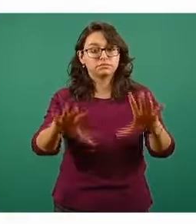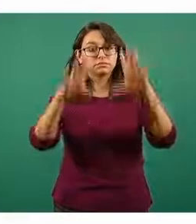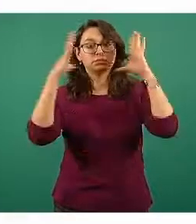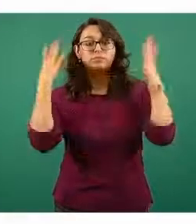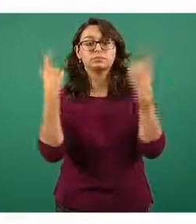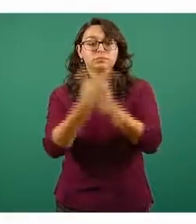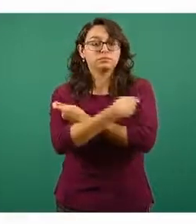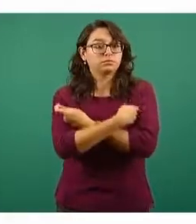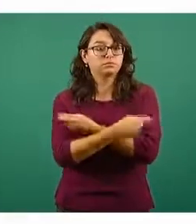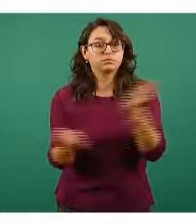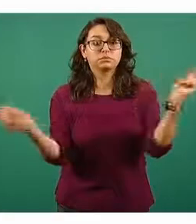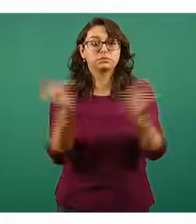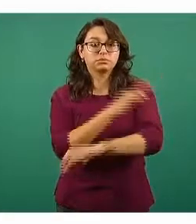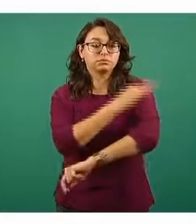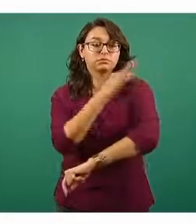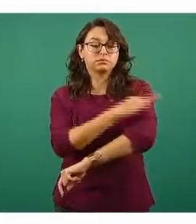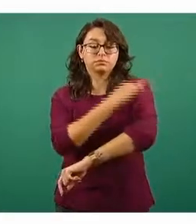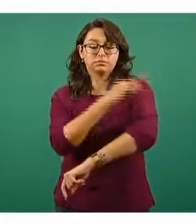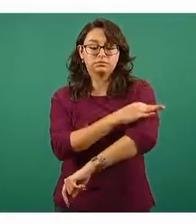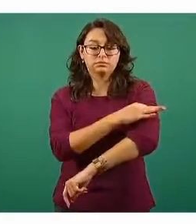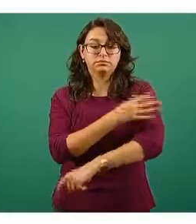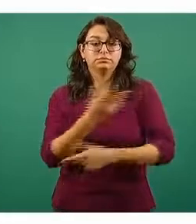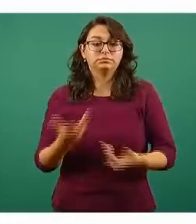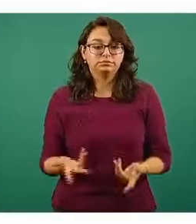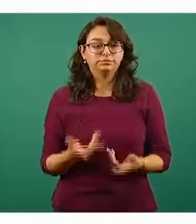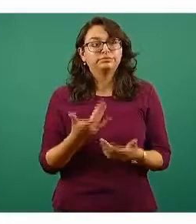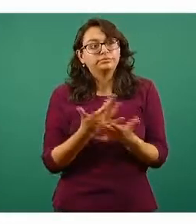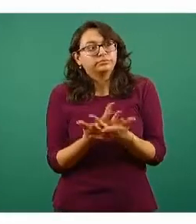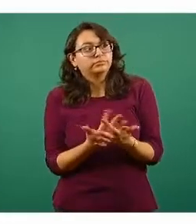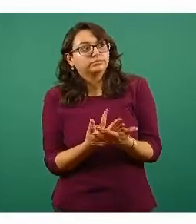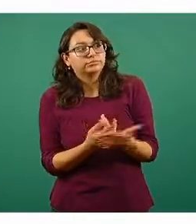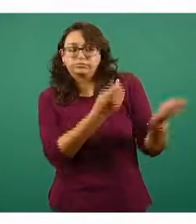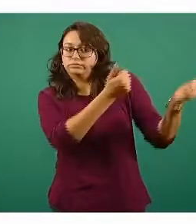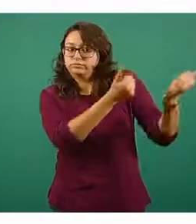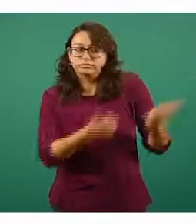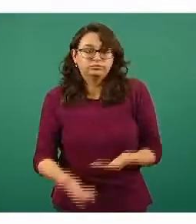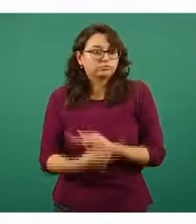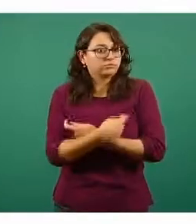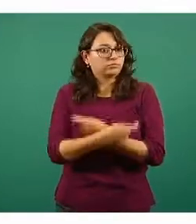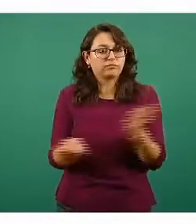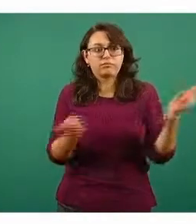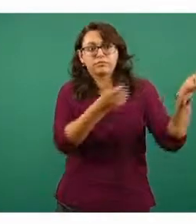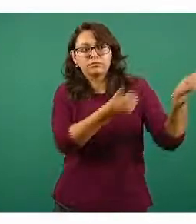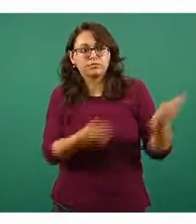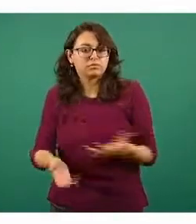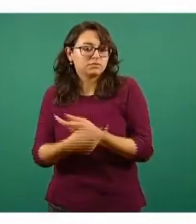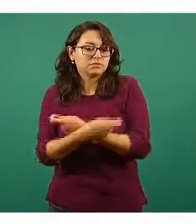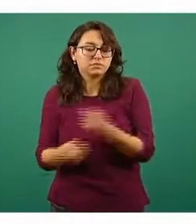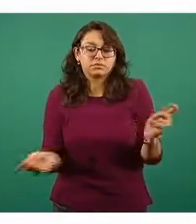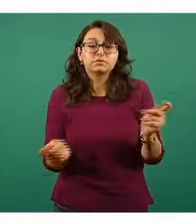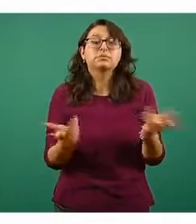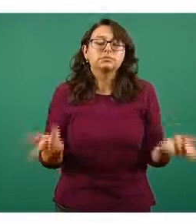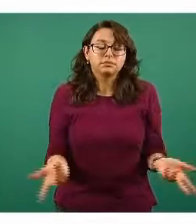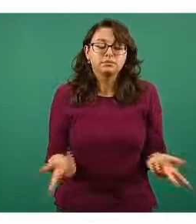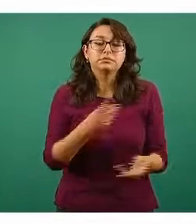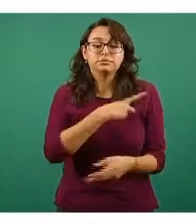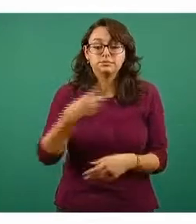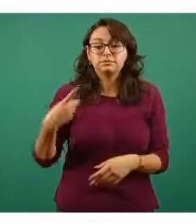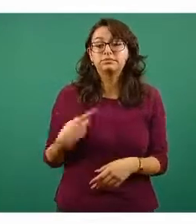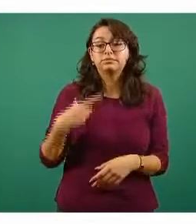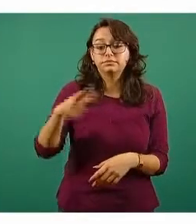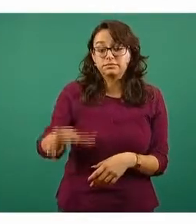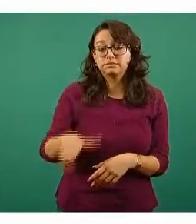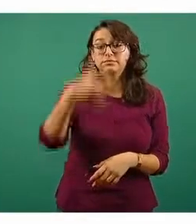programa de vacunación es precisamente la fabricación y la entrega de vacunas. Recordar que la